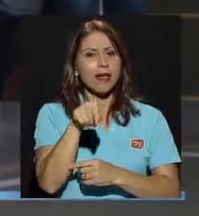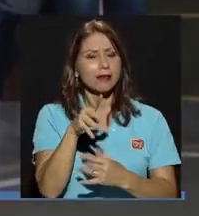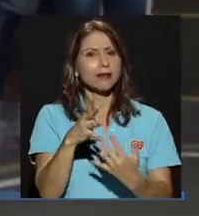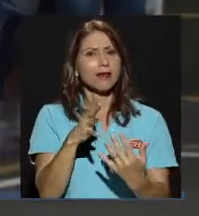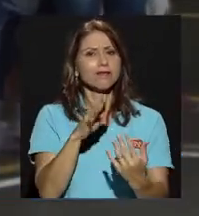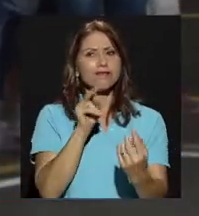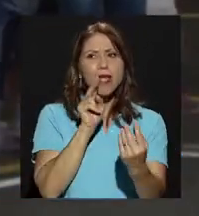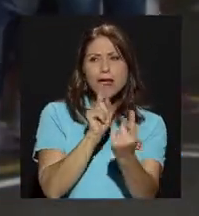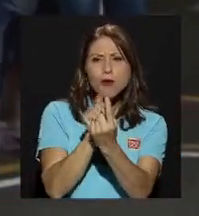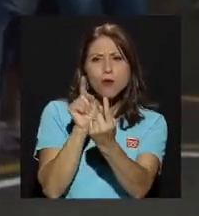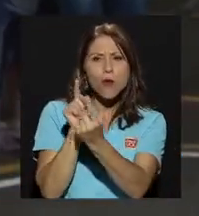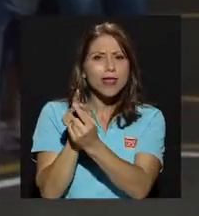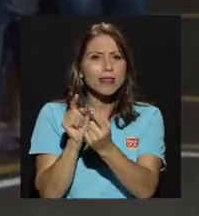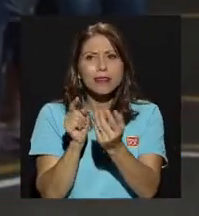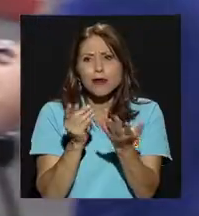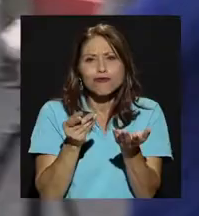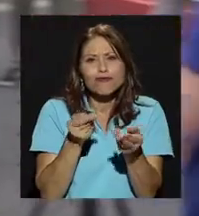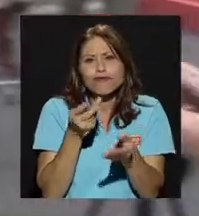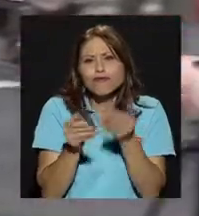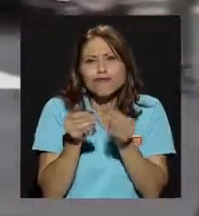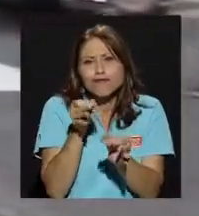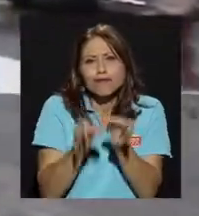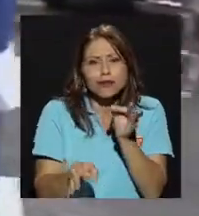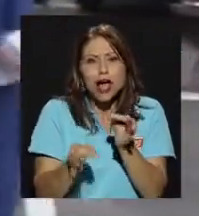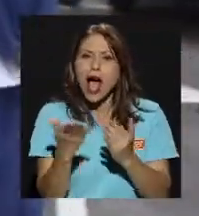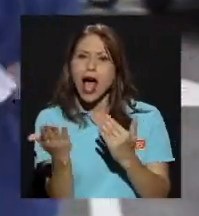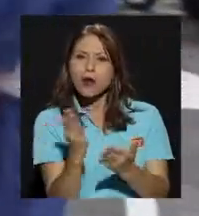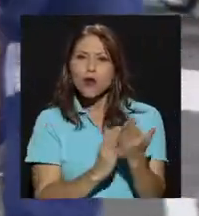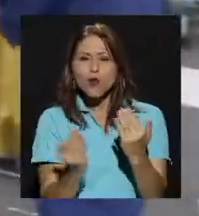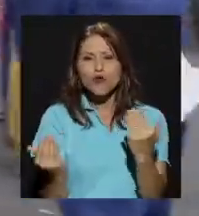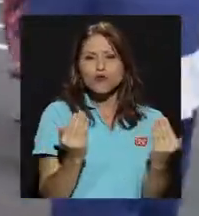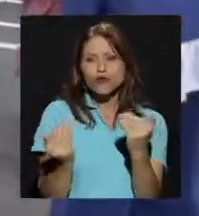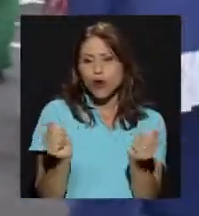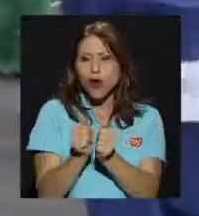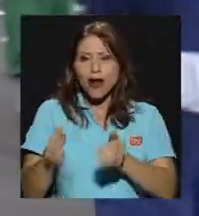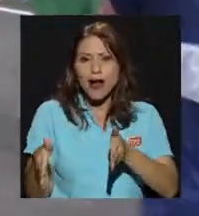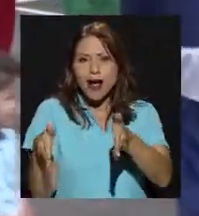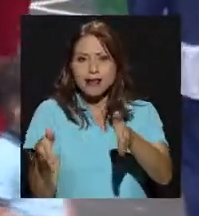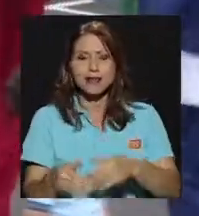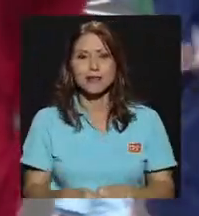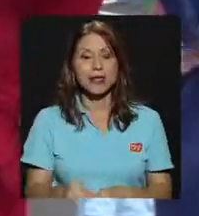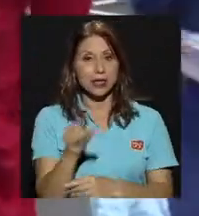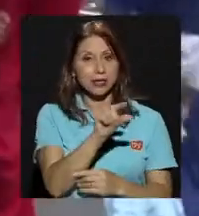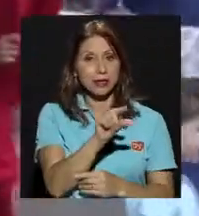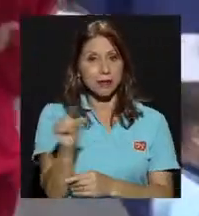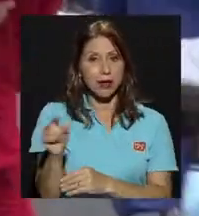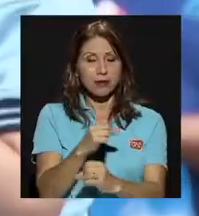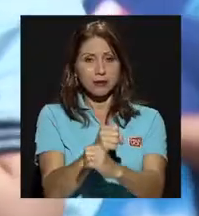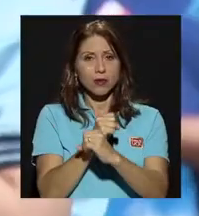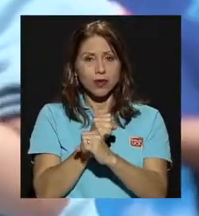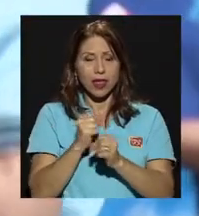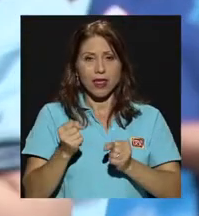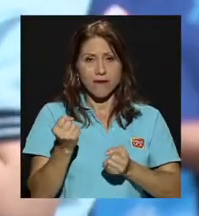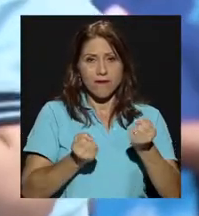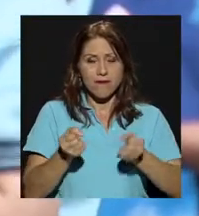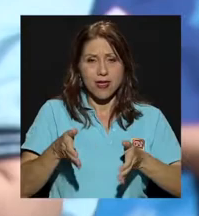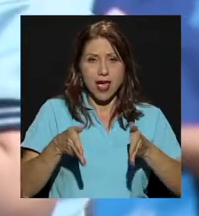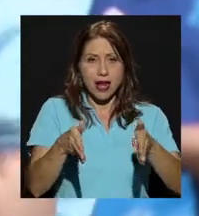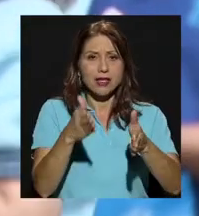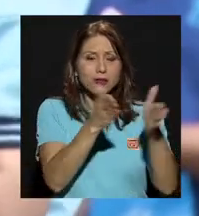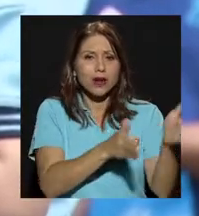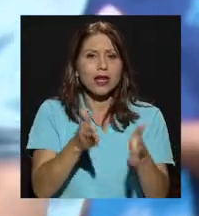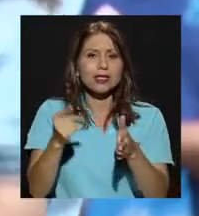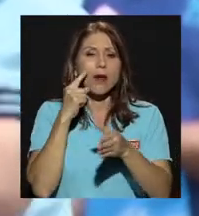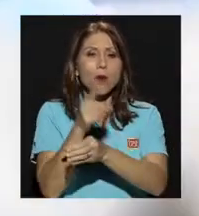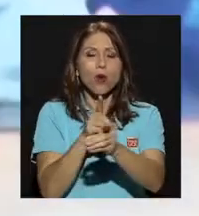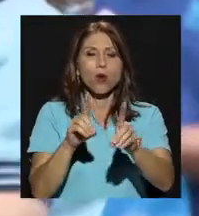encuentro, aunque sea pequeñito, con lo que podría ser la calle, ¿verdad? La Semana de la Seguridad Vial es organizada por la